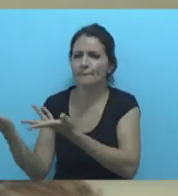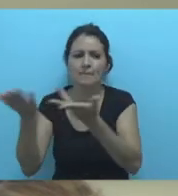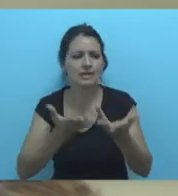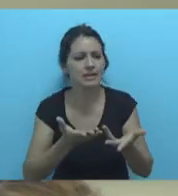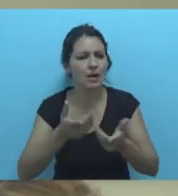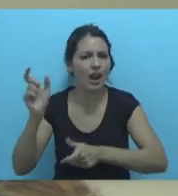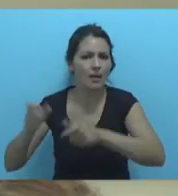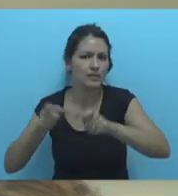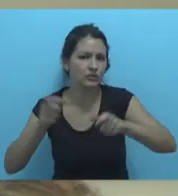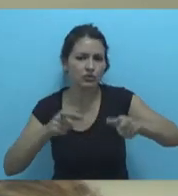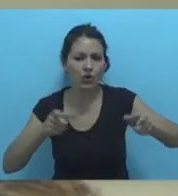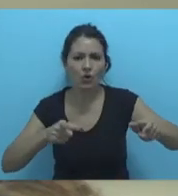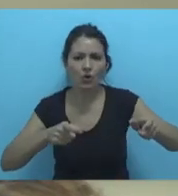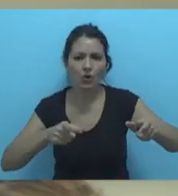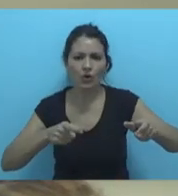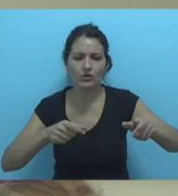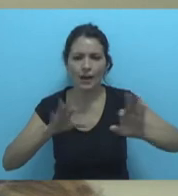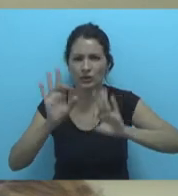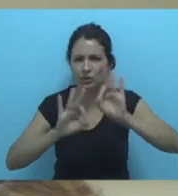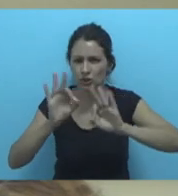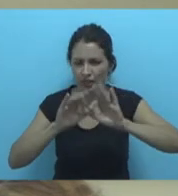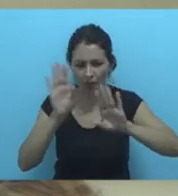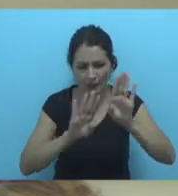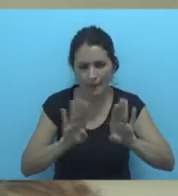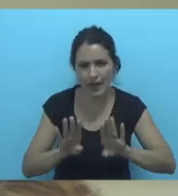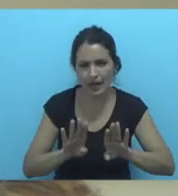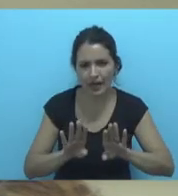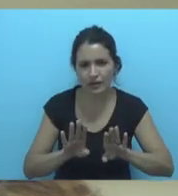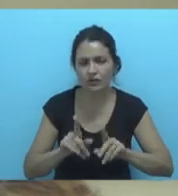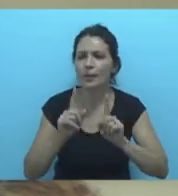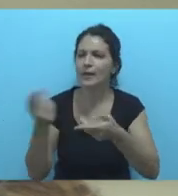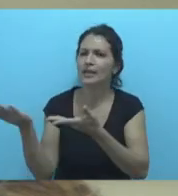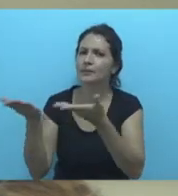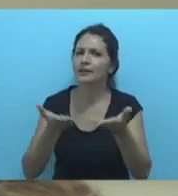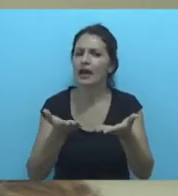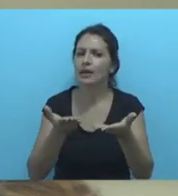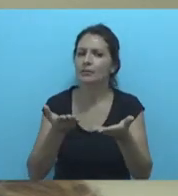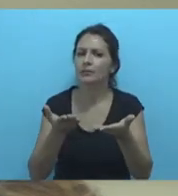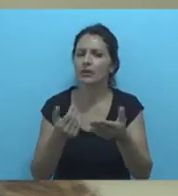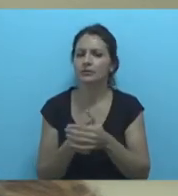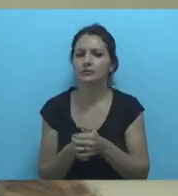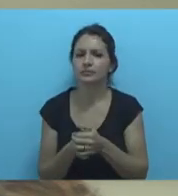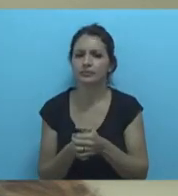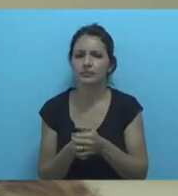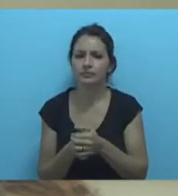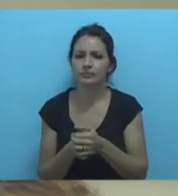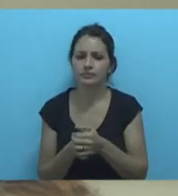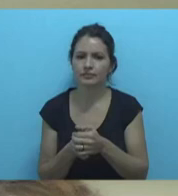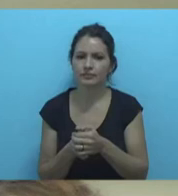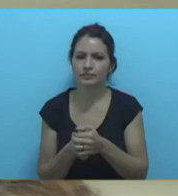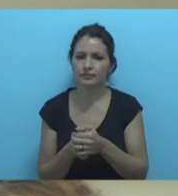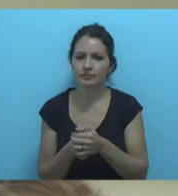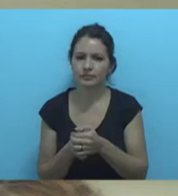las autoras y los autores de los proyectos que están dentro de esta Cámara, pero también vinculando a todas las áreas ejecutivas que, bueno, en esta